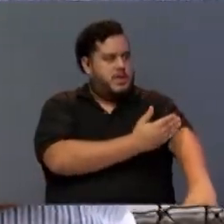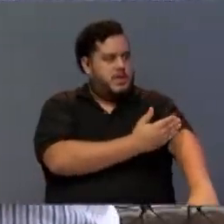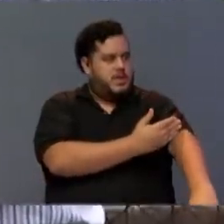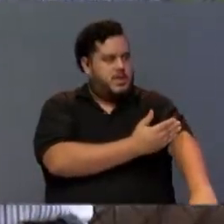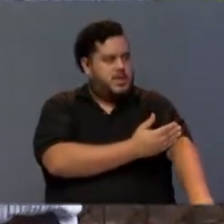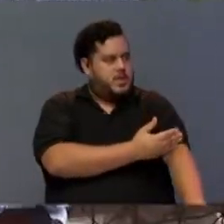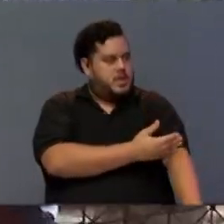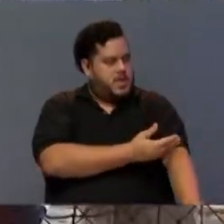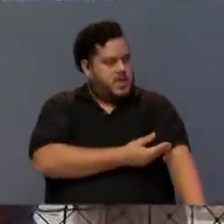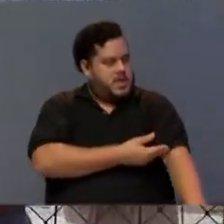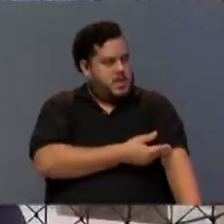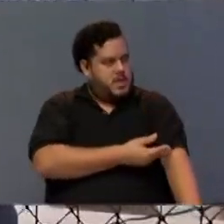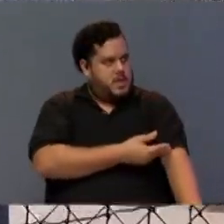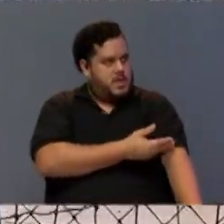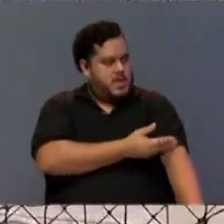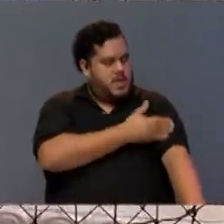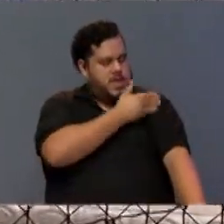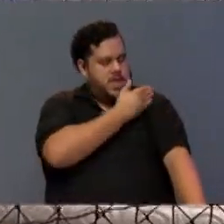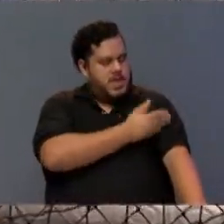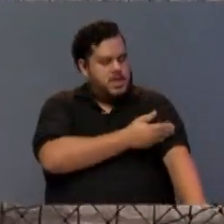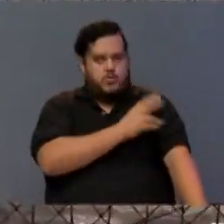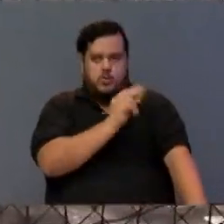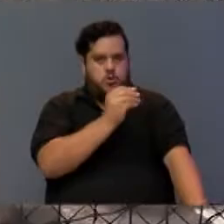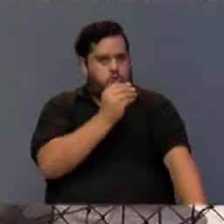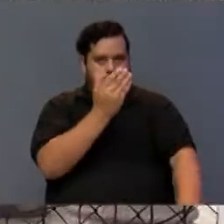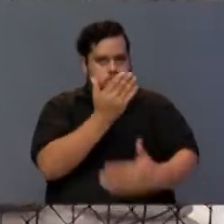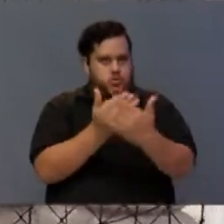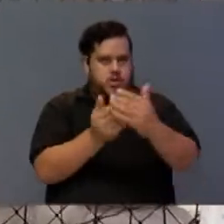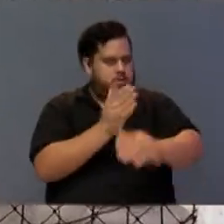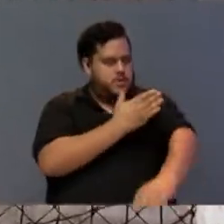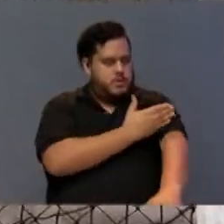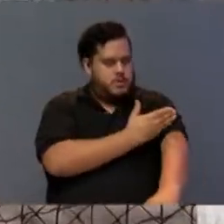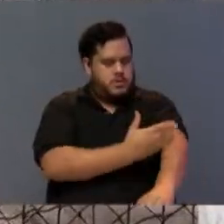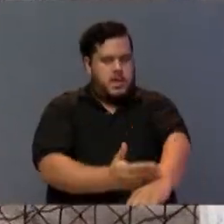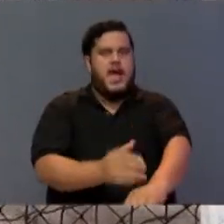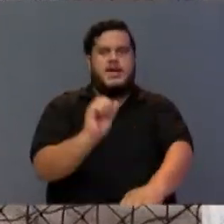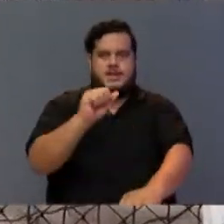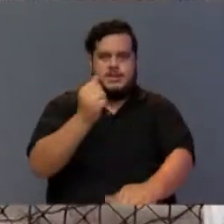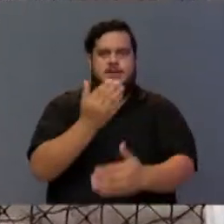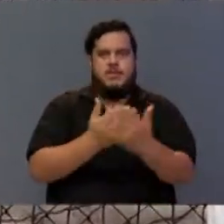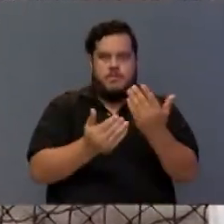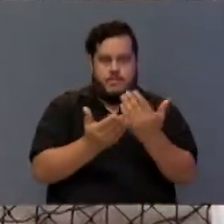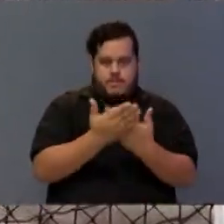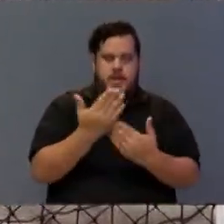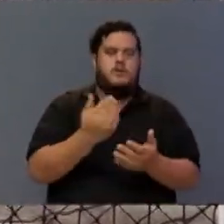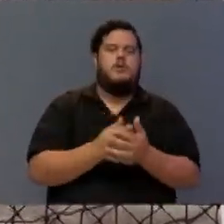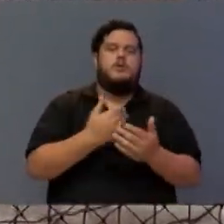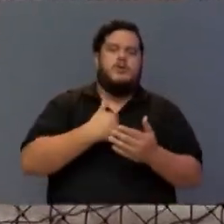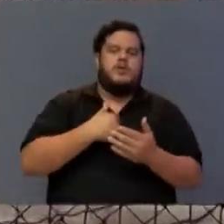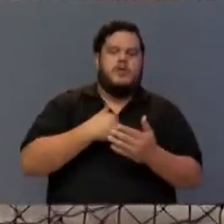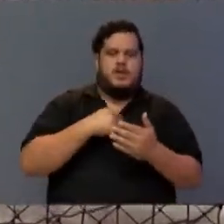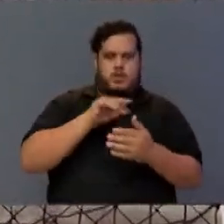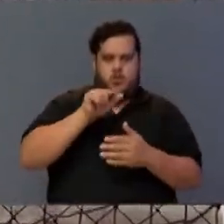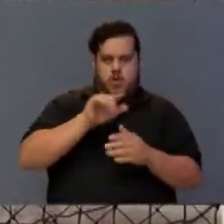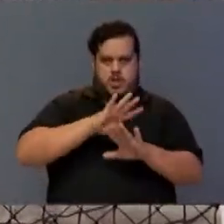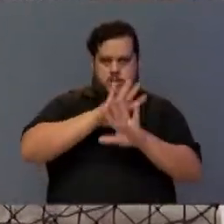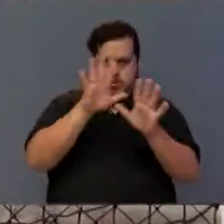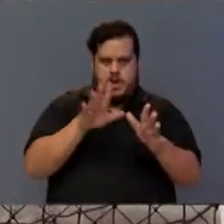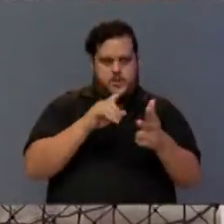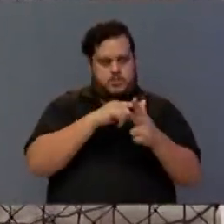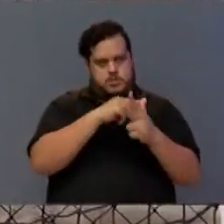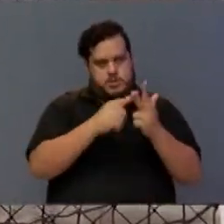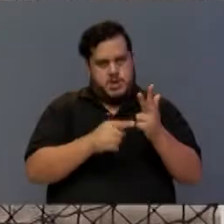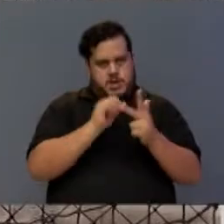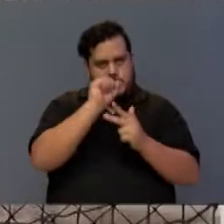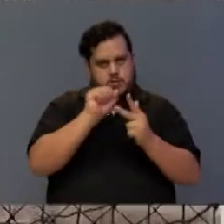esta zona de acá no debe considerarse como mano sancionable teniendo eso claro entonces vamos a tener tres aspectos para sancionar